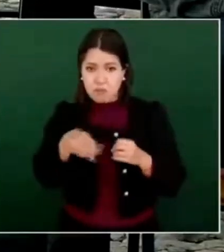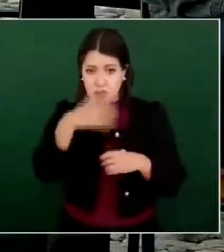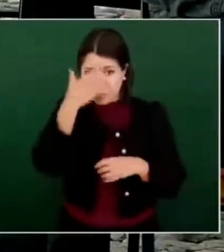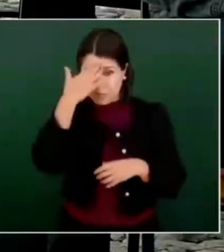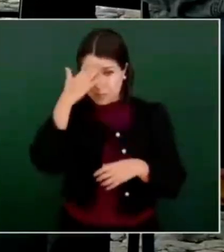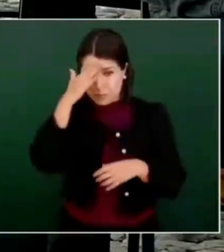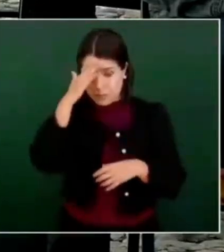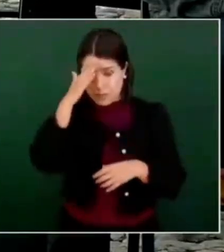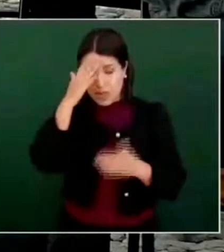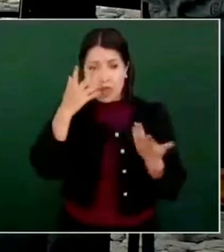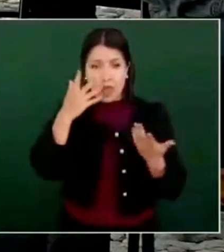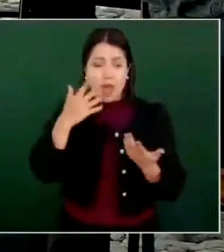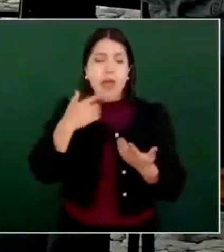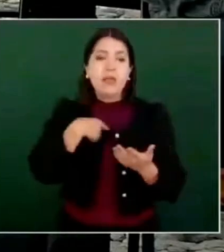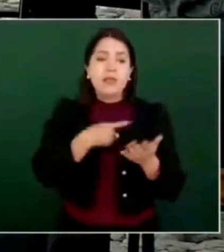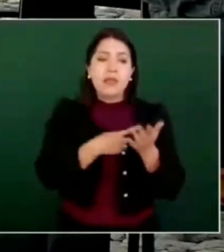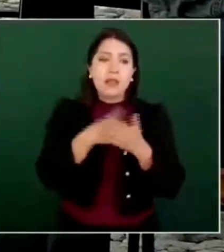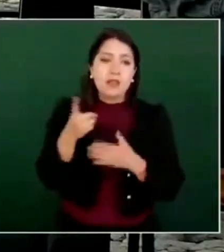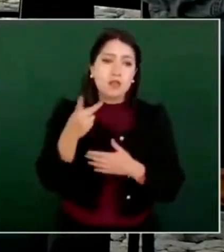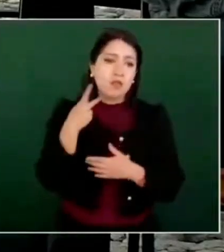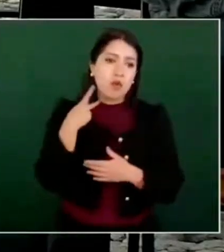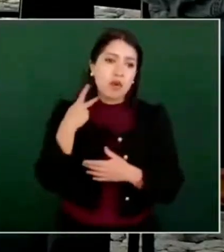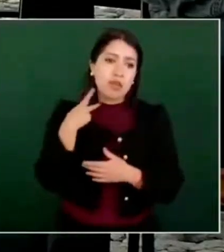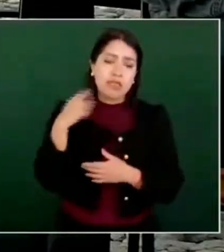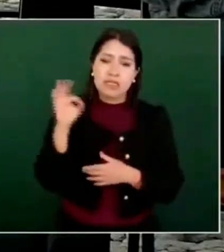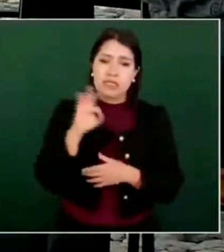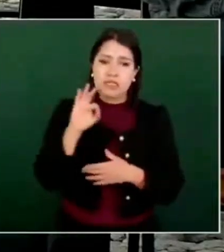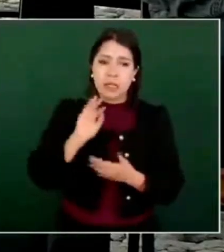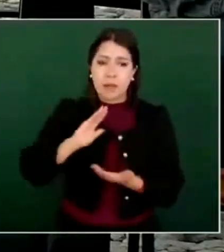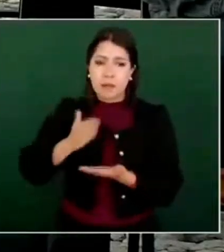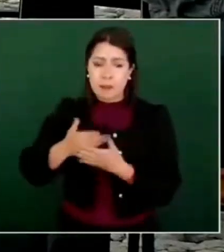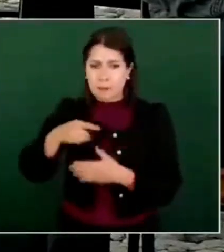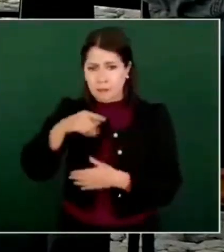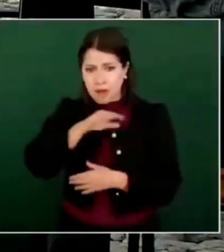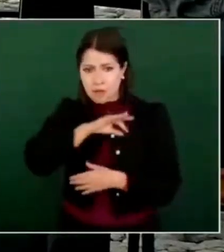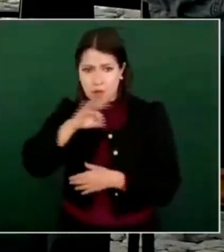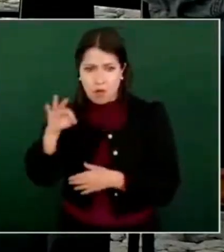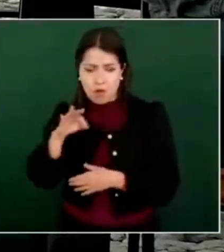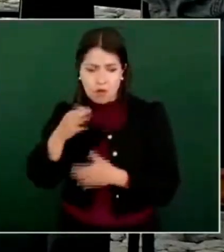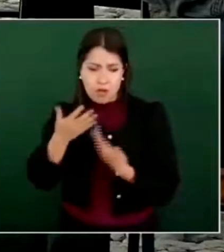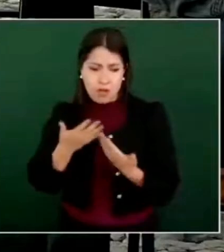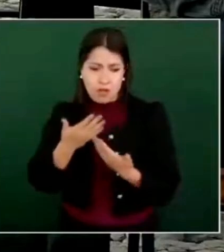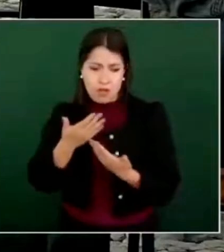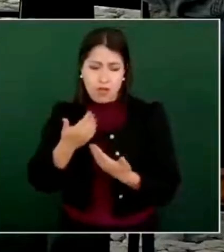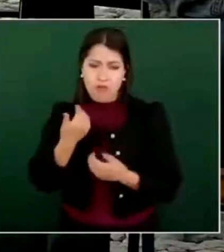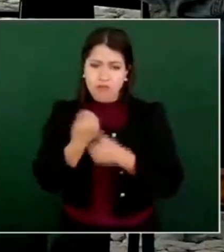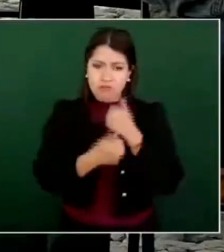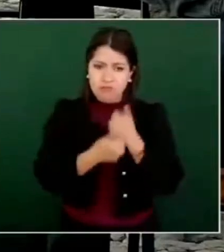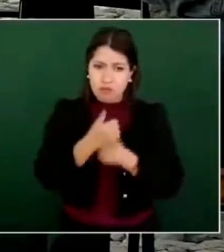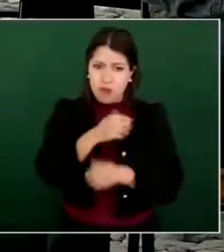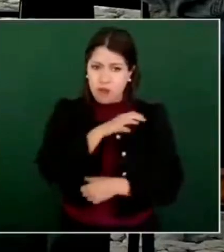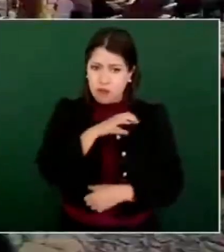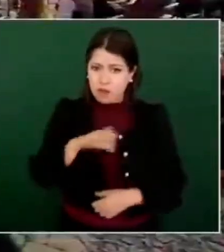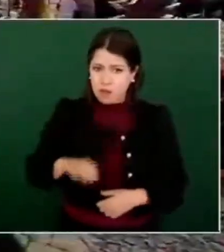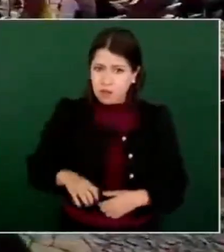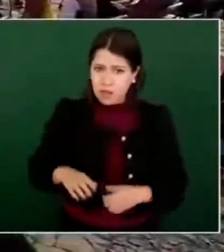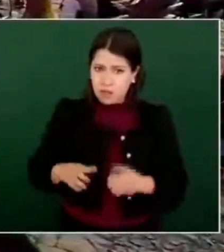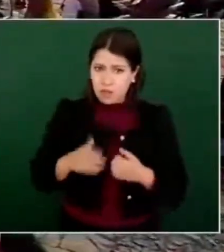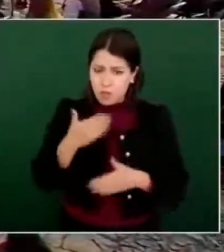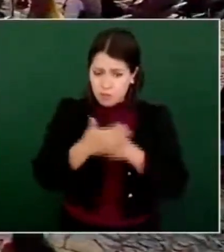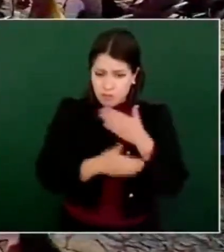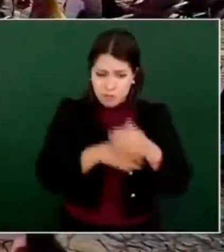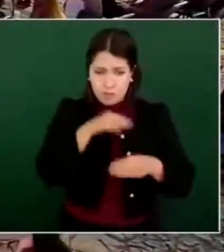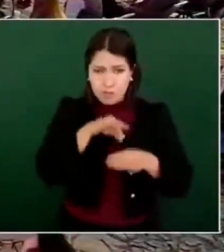de estos personajes sean pues restringidos para contender en el proceso electoral que está en curso? ¿Cuál es